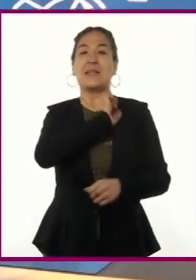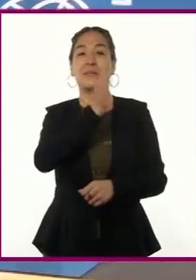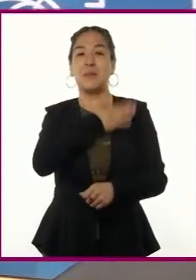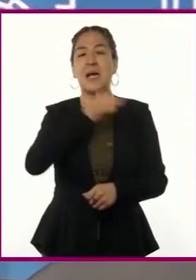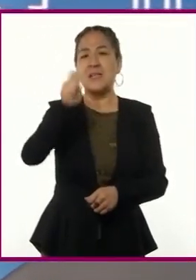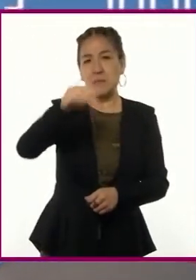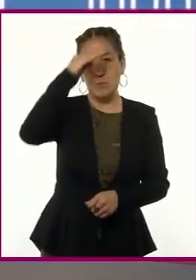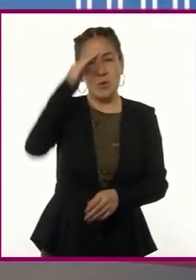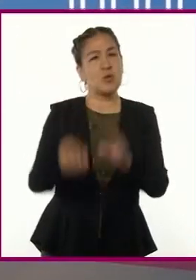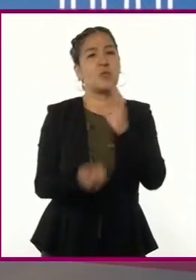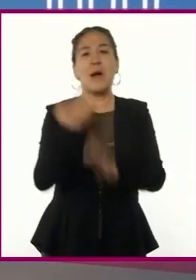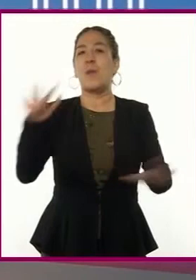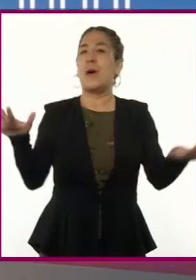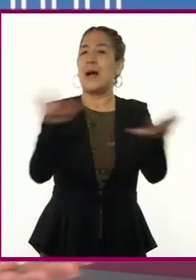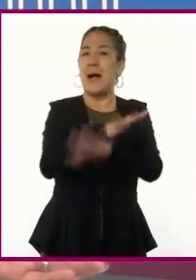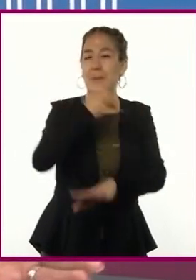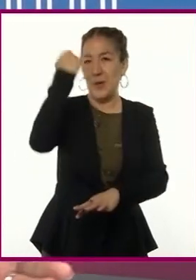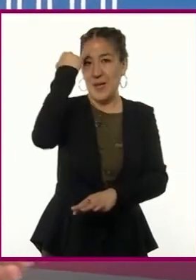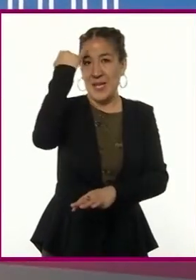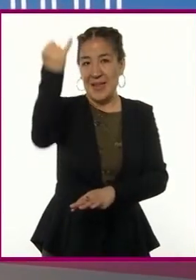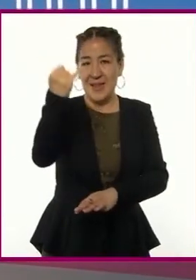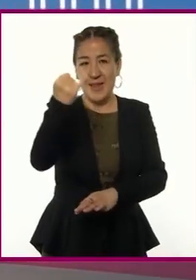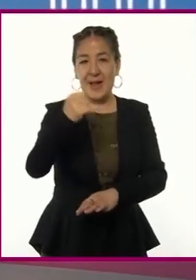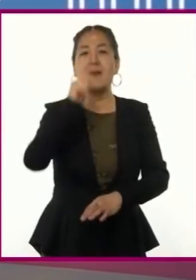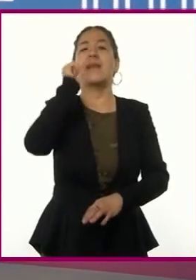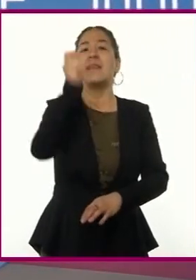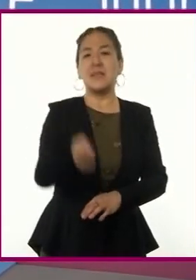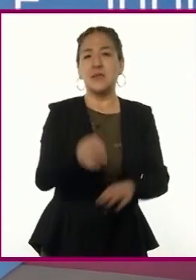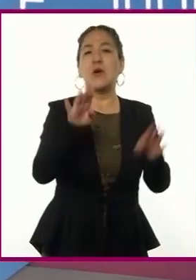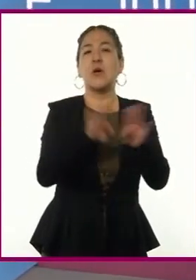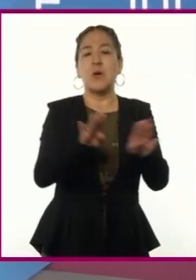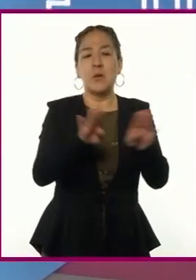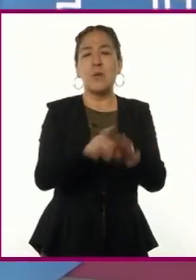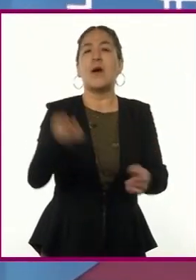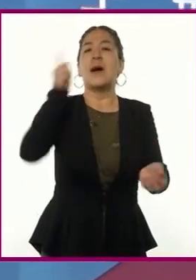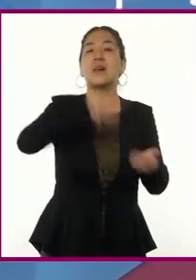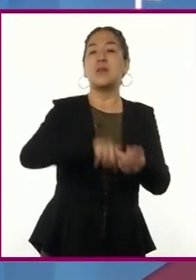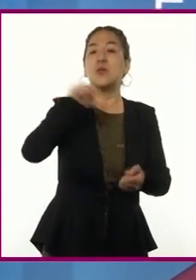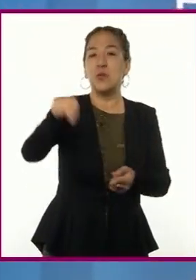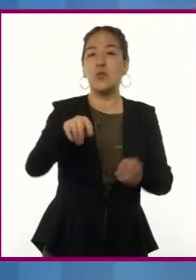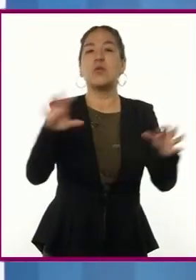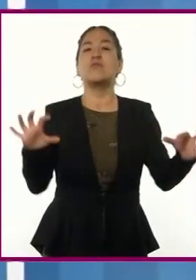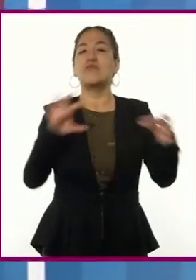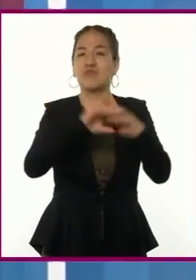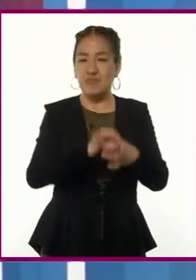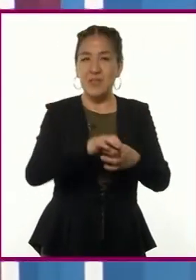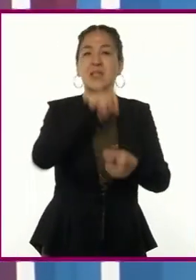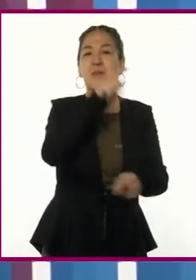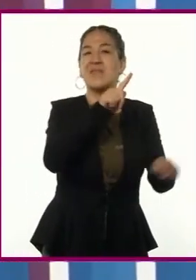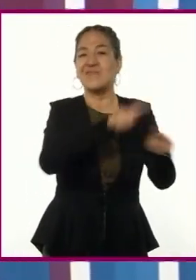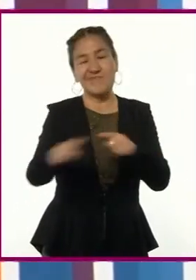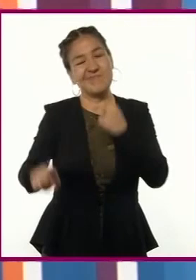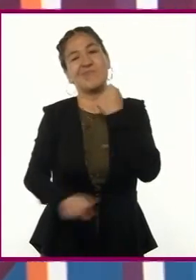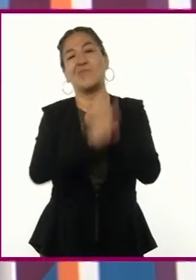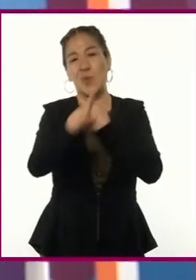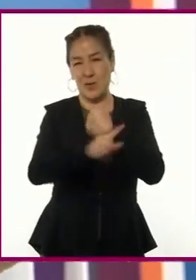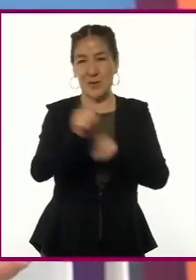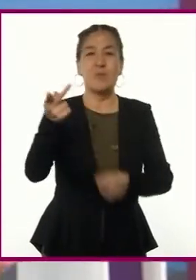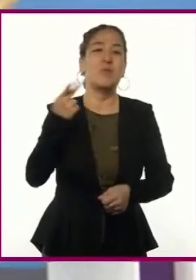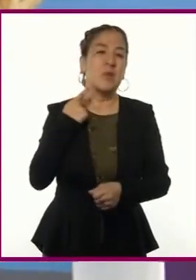la reforma ideológica. De esta forma, las ideas ilustradas trajeron consigo una serie de repercusiones